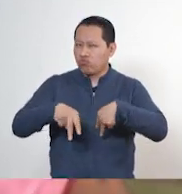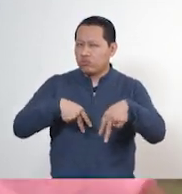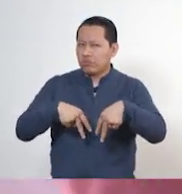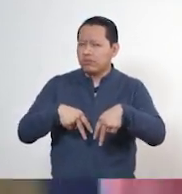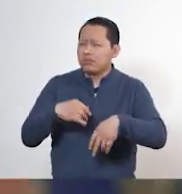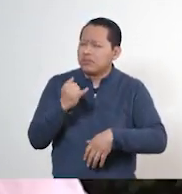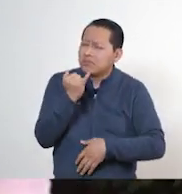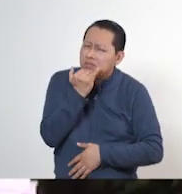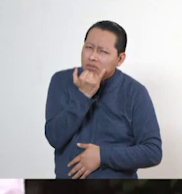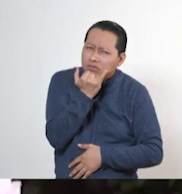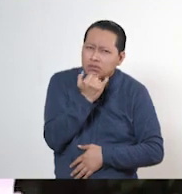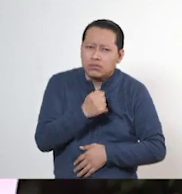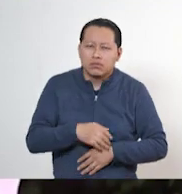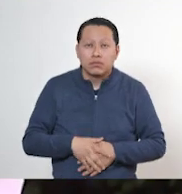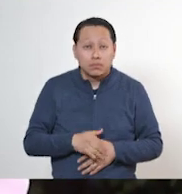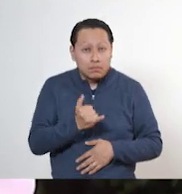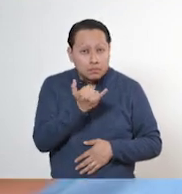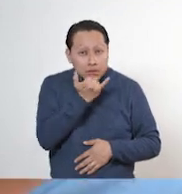¿Perdón?